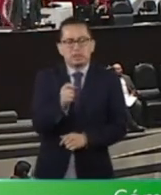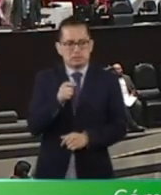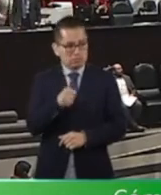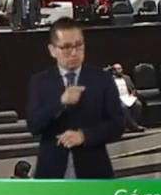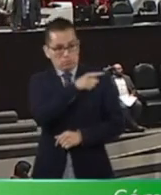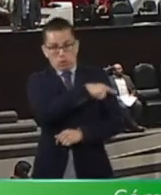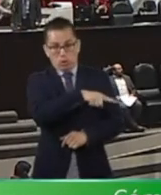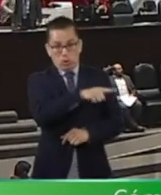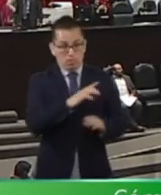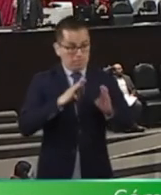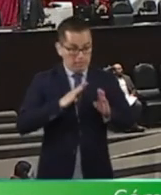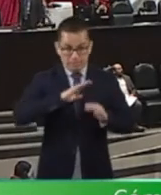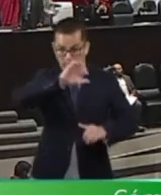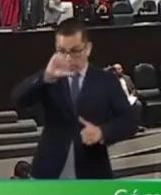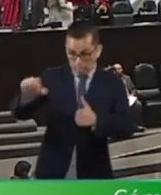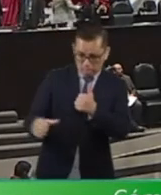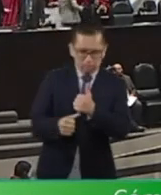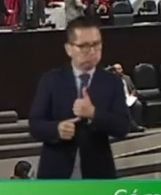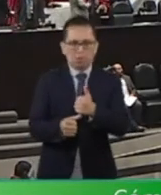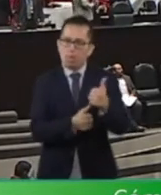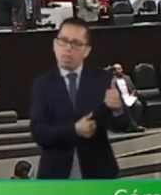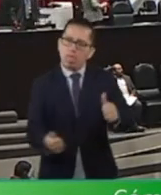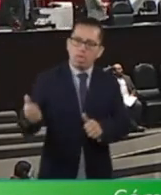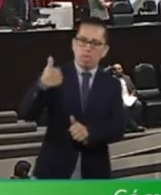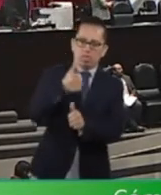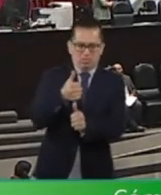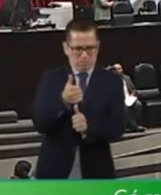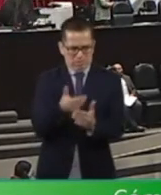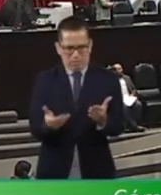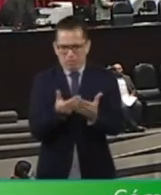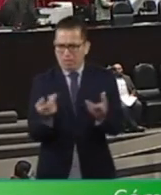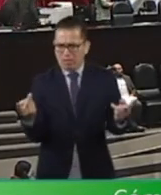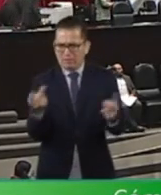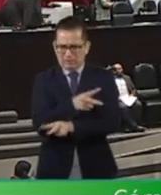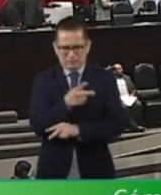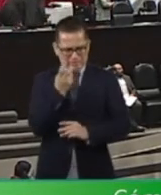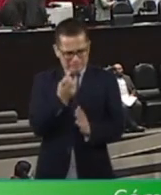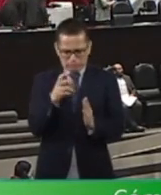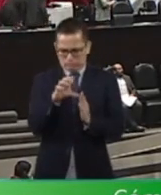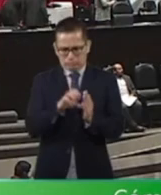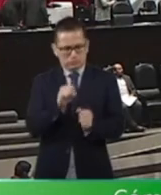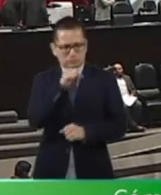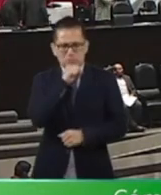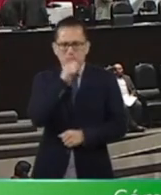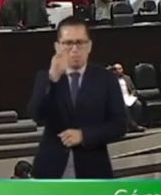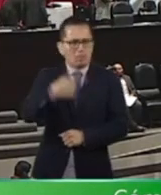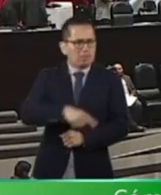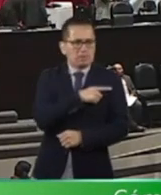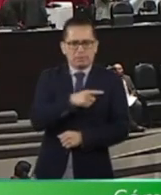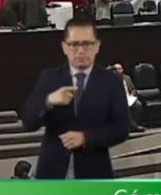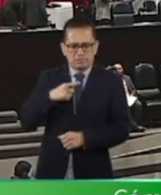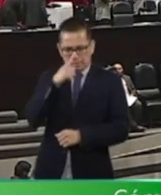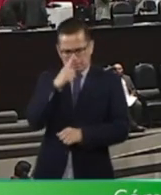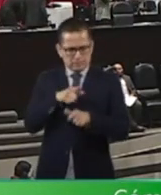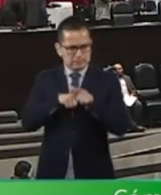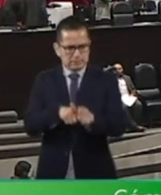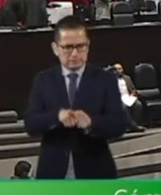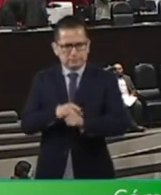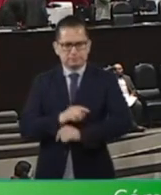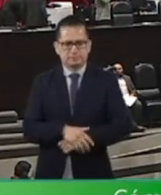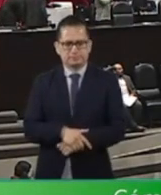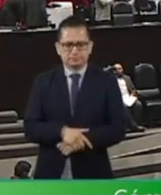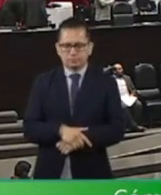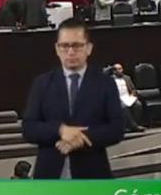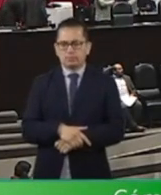subordinación civil, un principio que ha defendido tanto nuestra Carta Magna como la jurisprudencia de la Suprema Corte de Justicia.